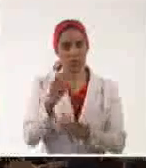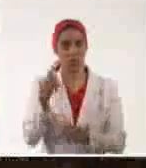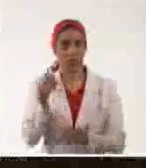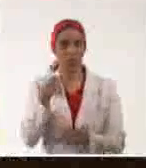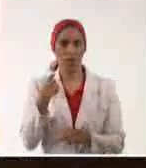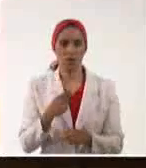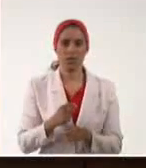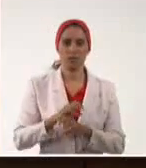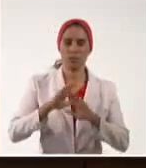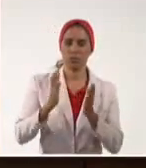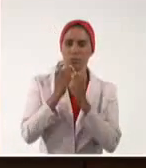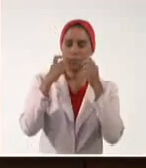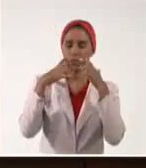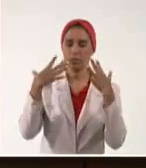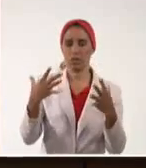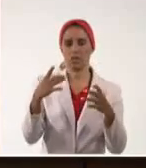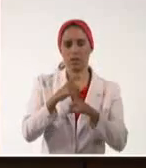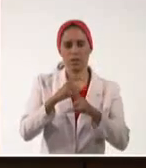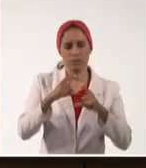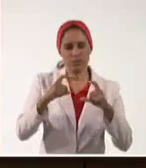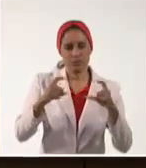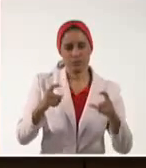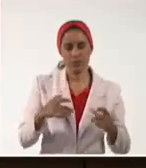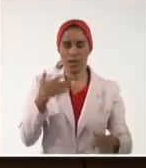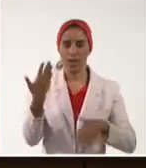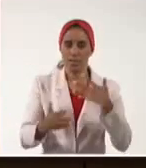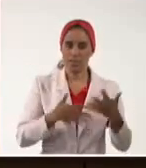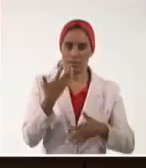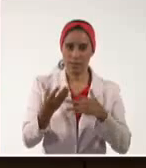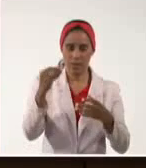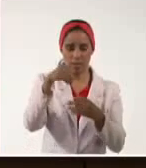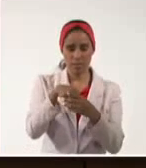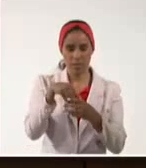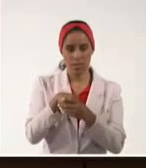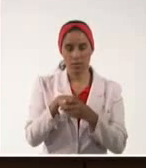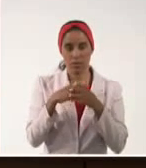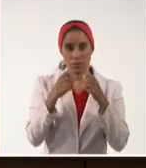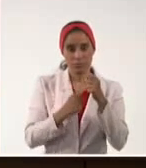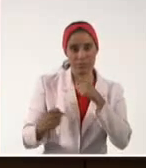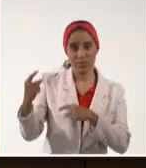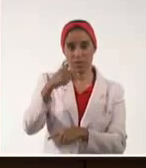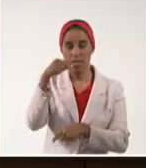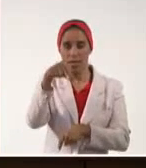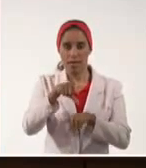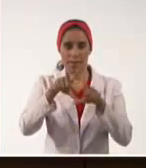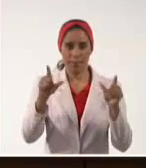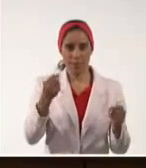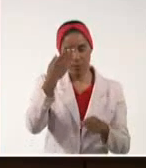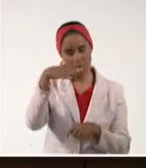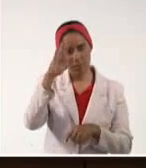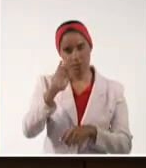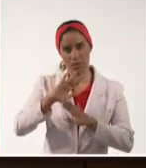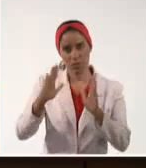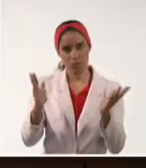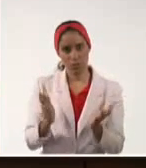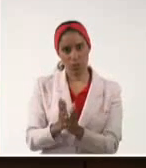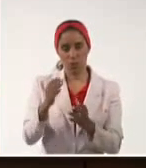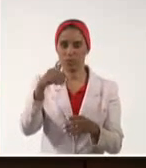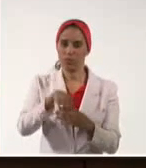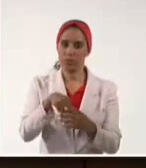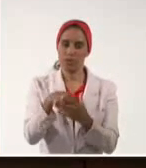en niveles de actividad que son decisivos para el país, aunque aún insuficientes para cubrir la